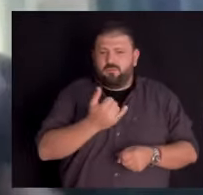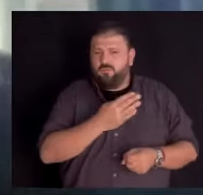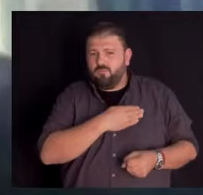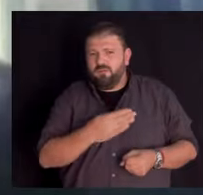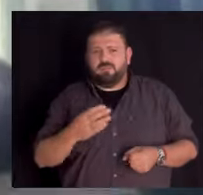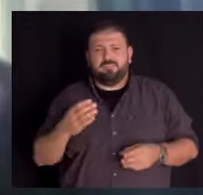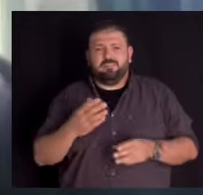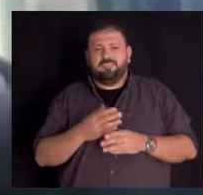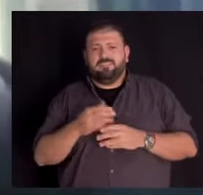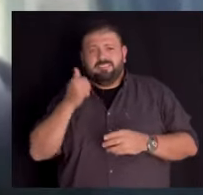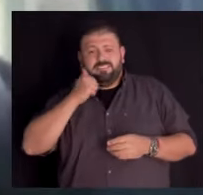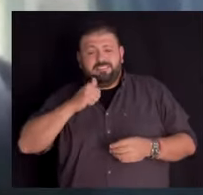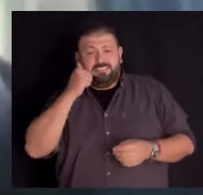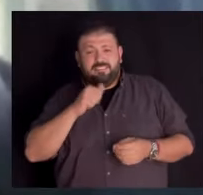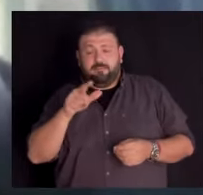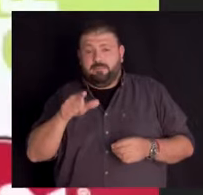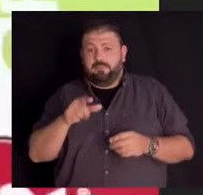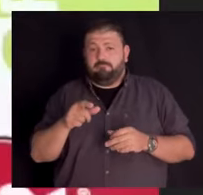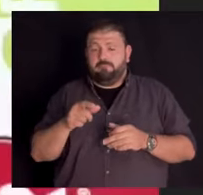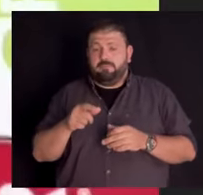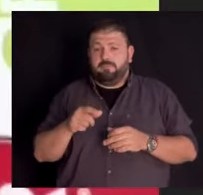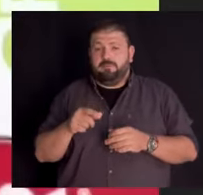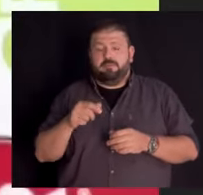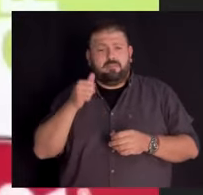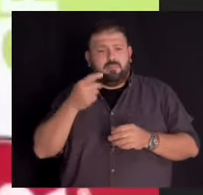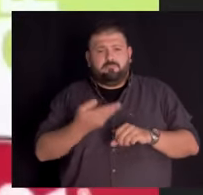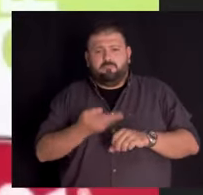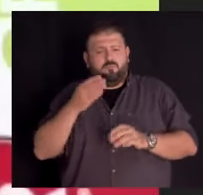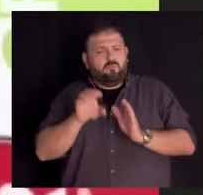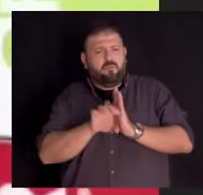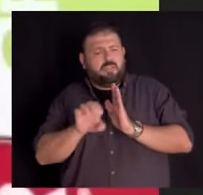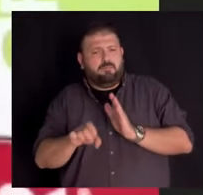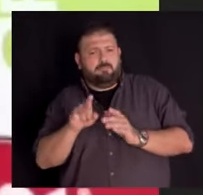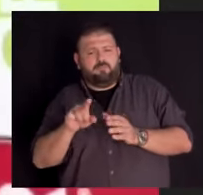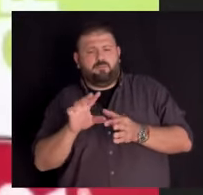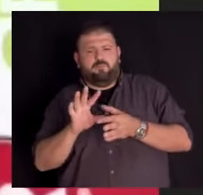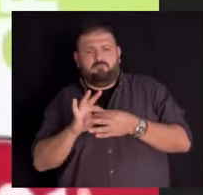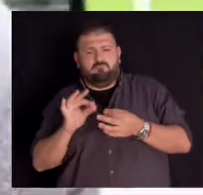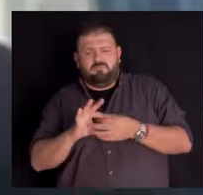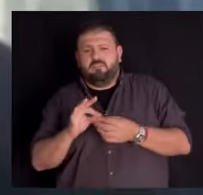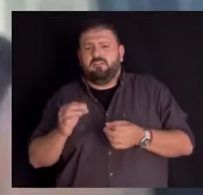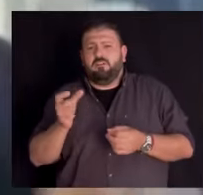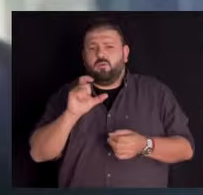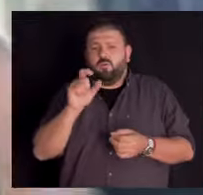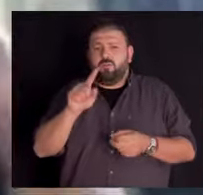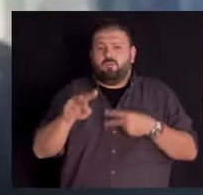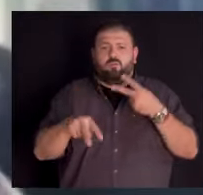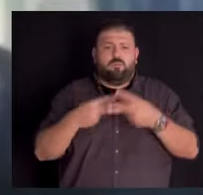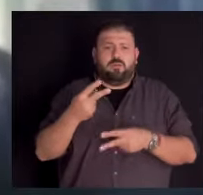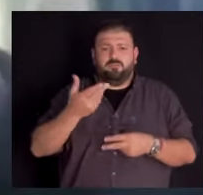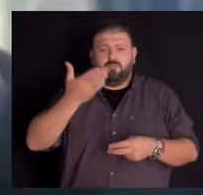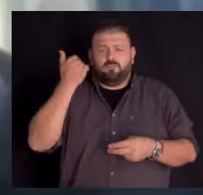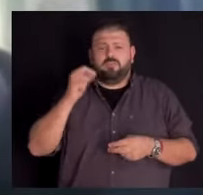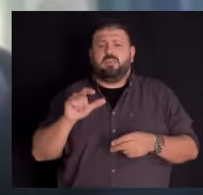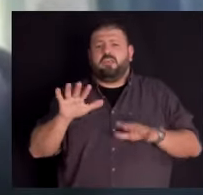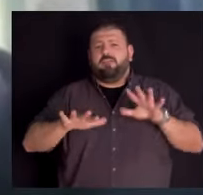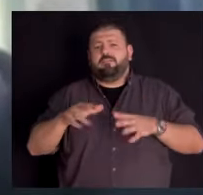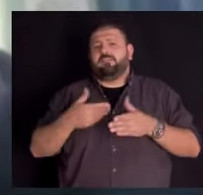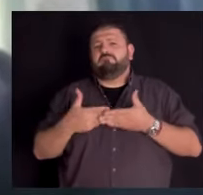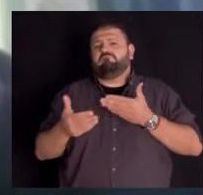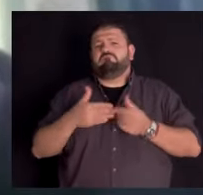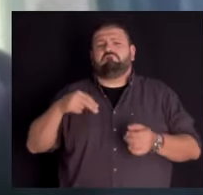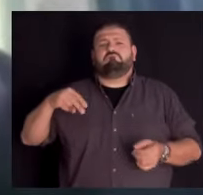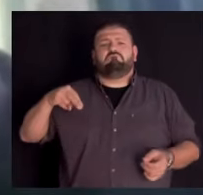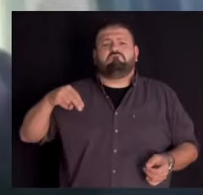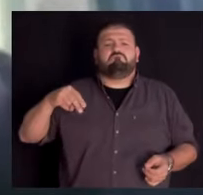no es aparte del sistema nervioso. Un ejemplo muy clásico es de que cuando vamos caminando y de